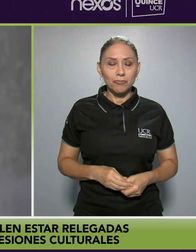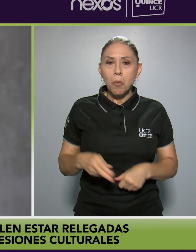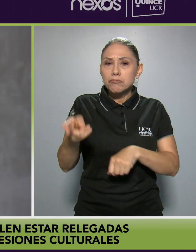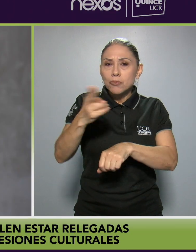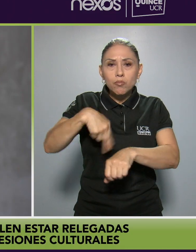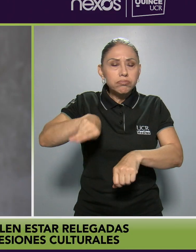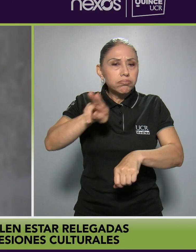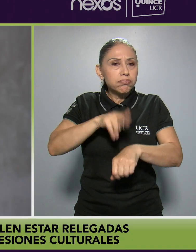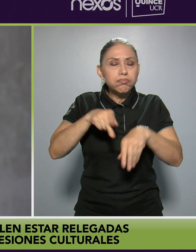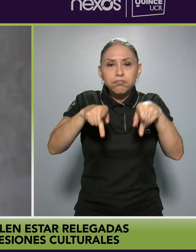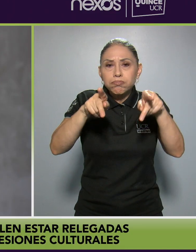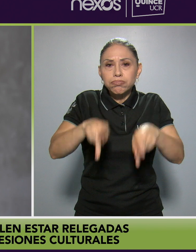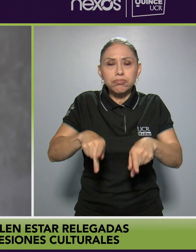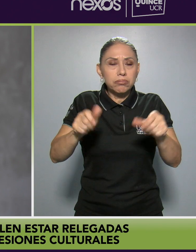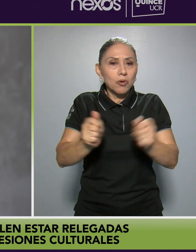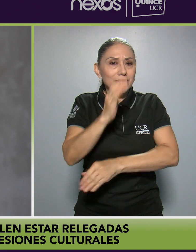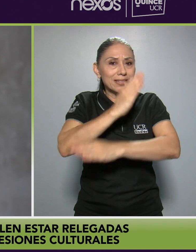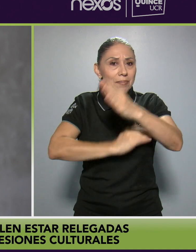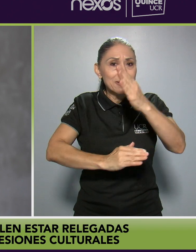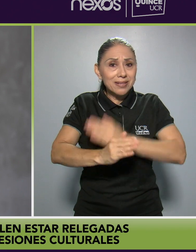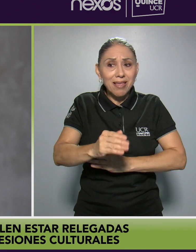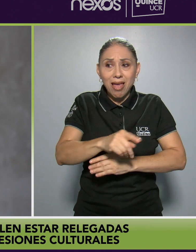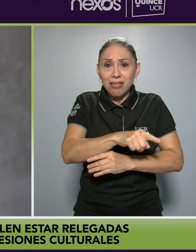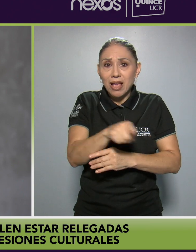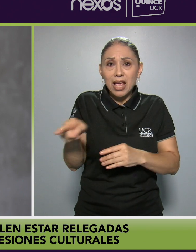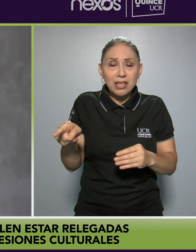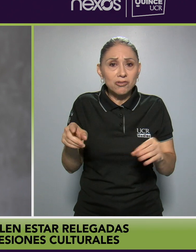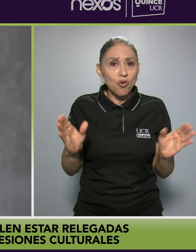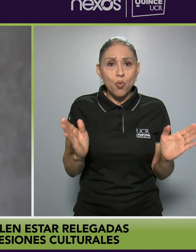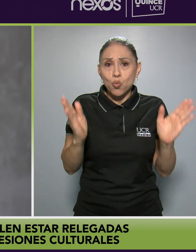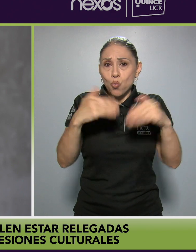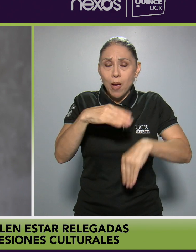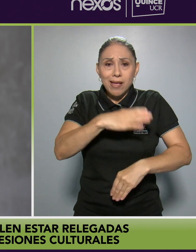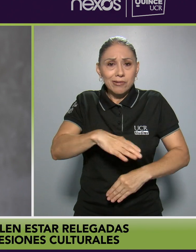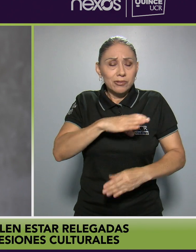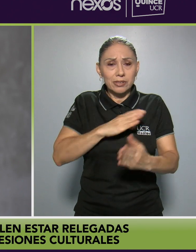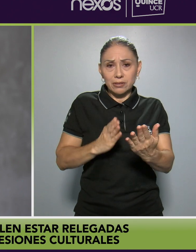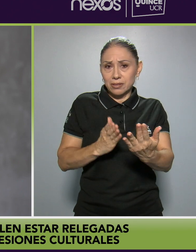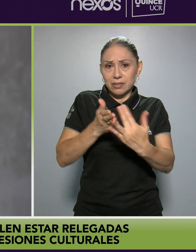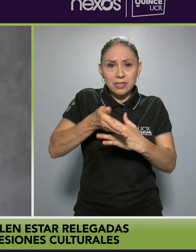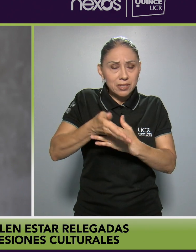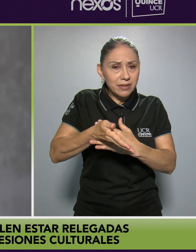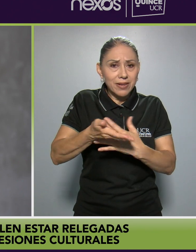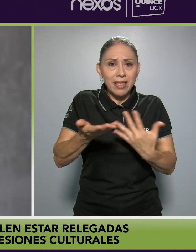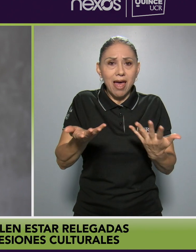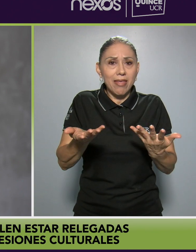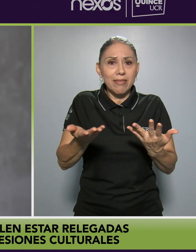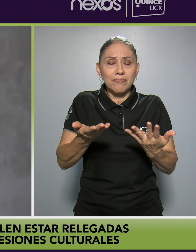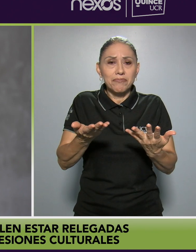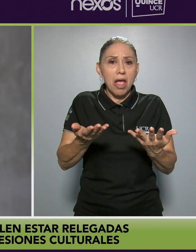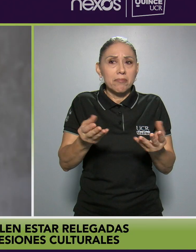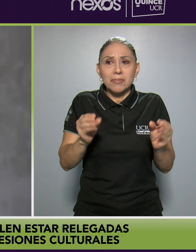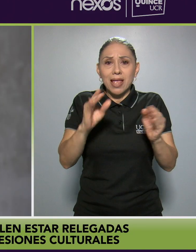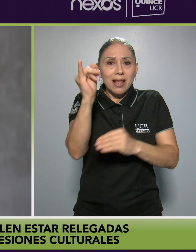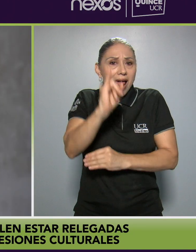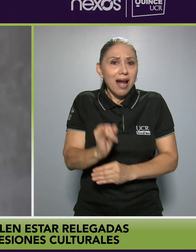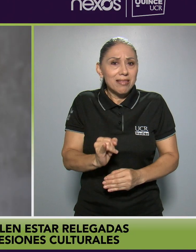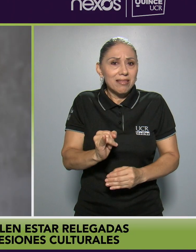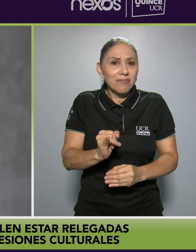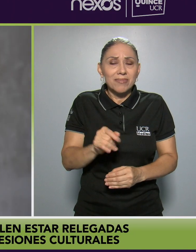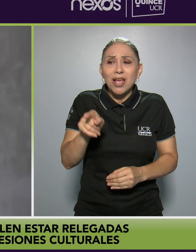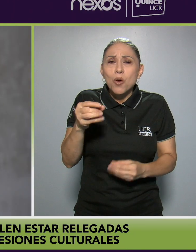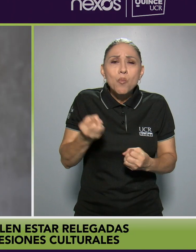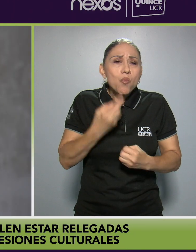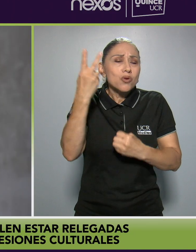Usualmente las personas con discapacidad, al no tener condiciones de accesibilidad en el arte, han estado